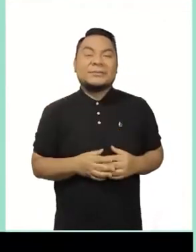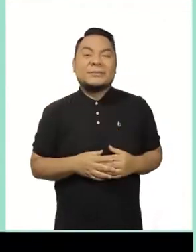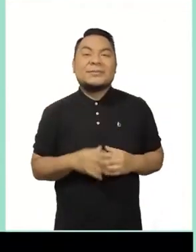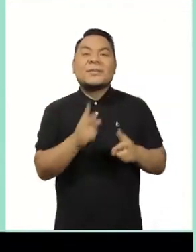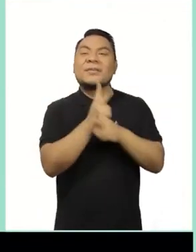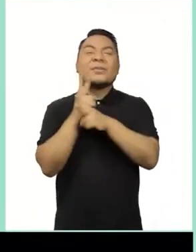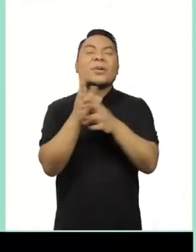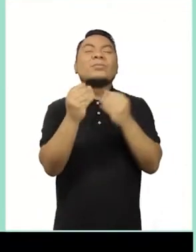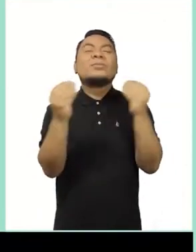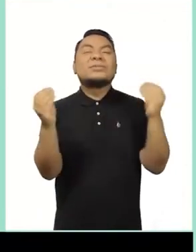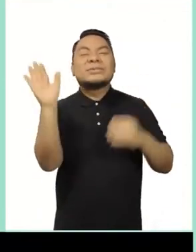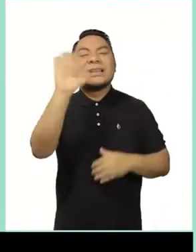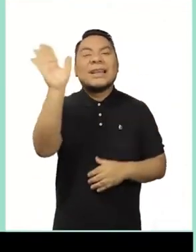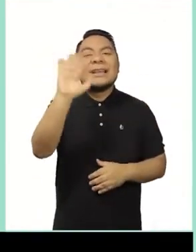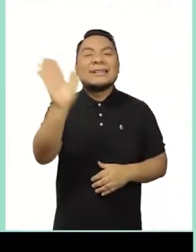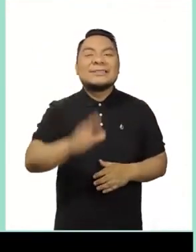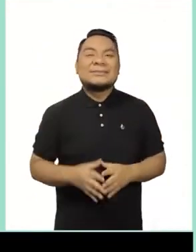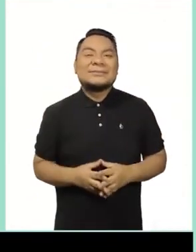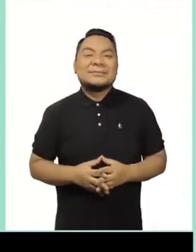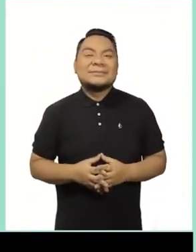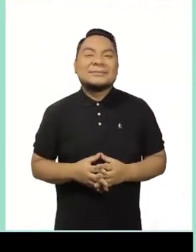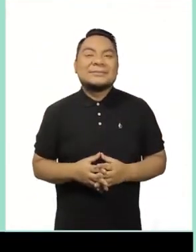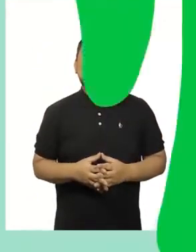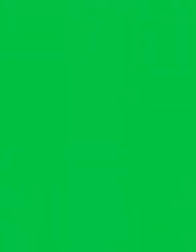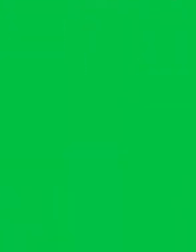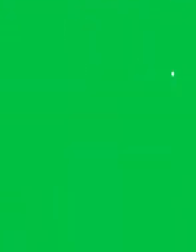deberes. ¡Cuídense mucho! ¡Chao!